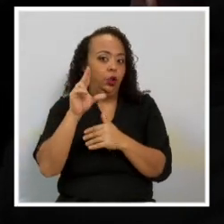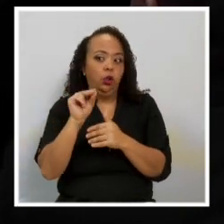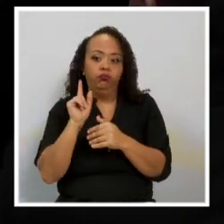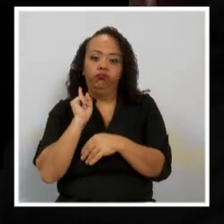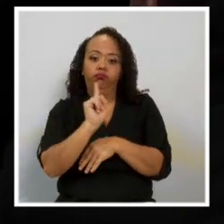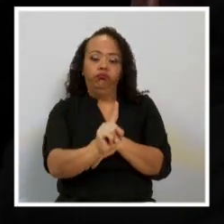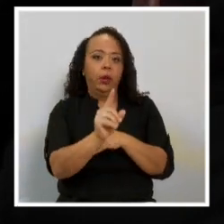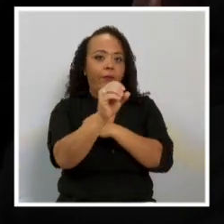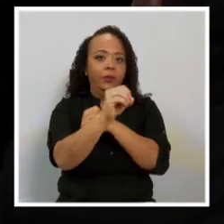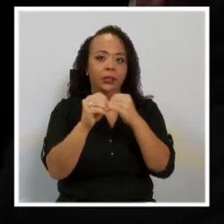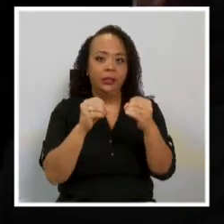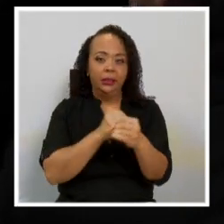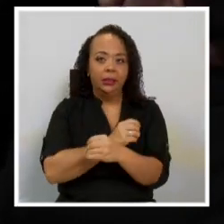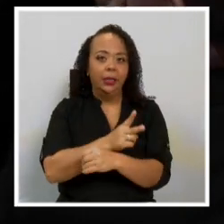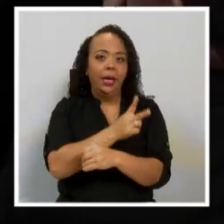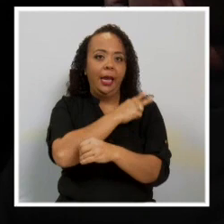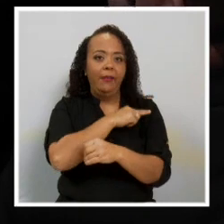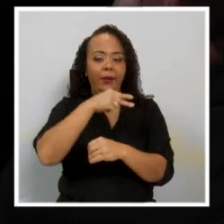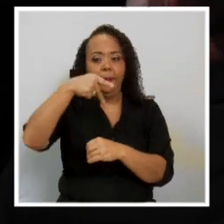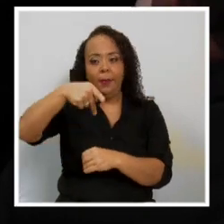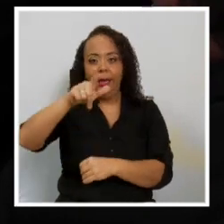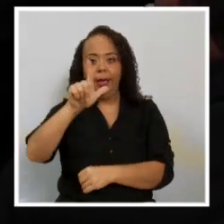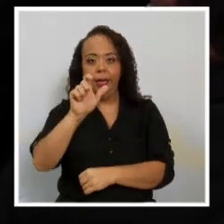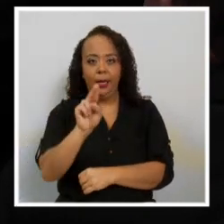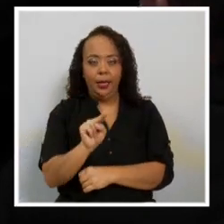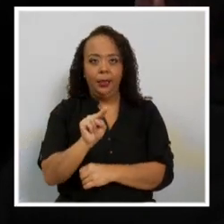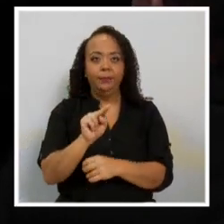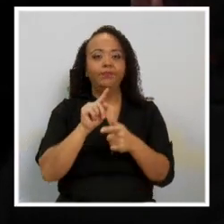en la oficina del jefe de Liberación Nacional,